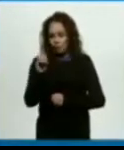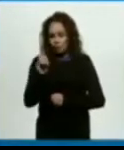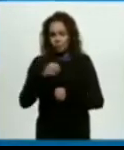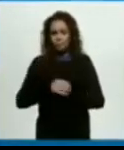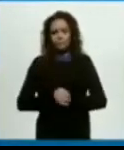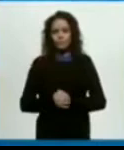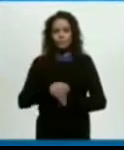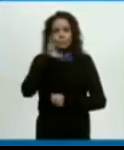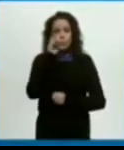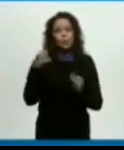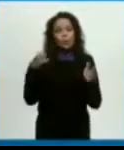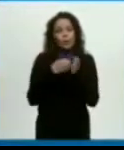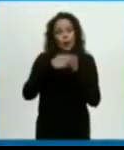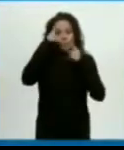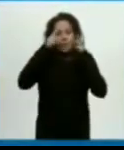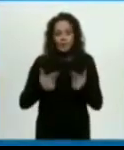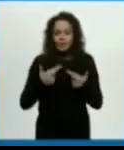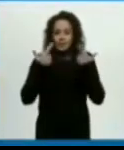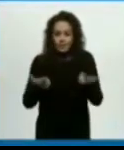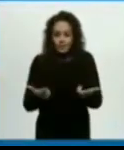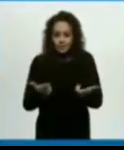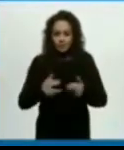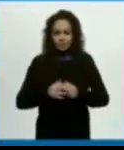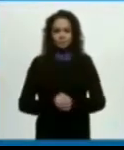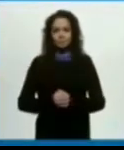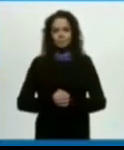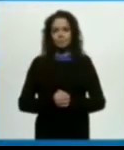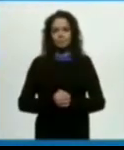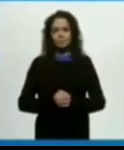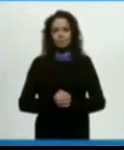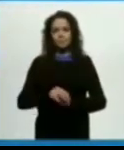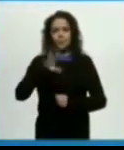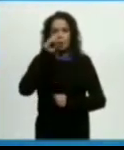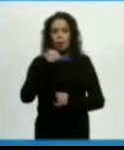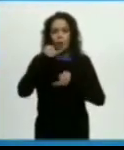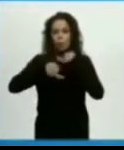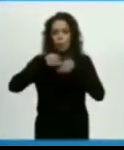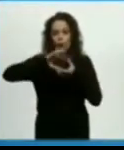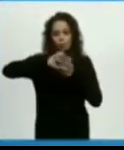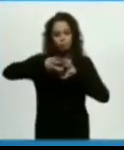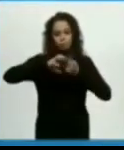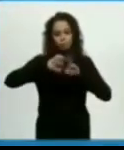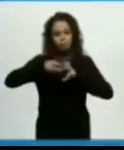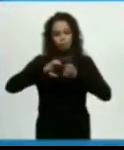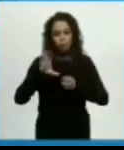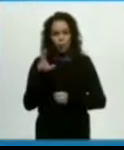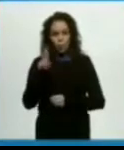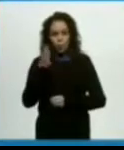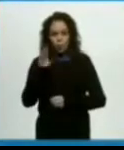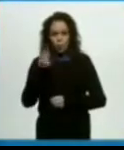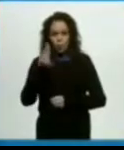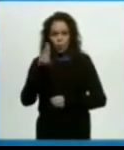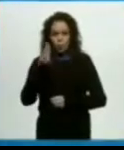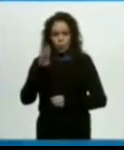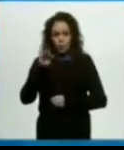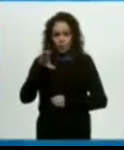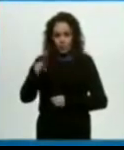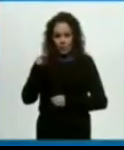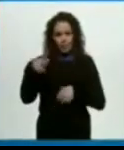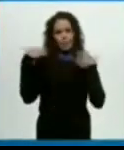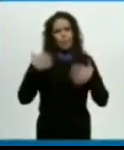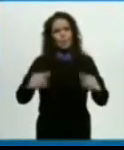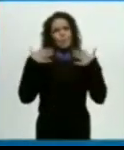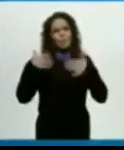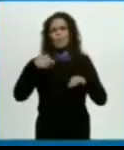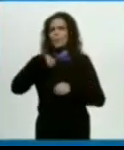una caja de regalos o un cubo de Rubik. ¡Wow! Nunca pensé que estaba